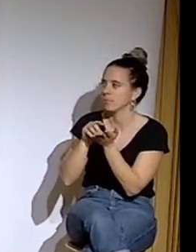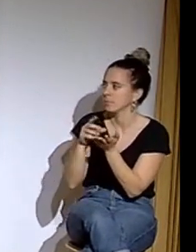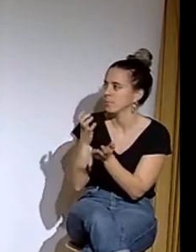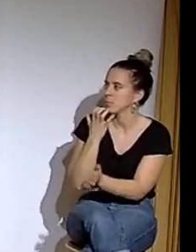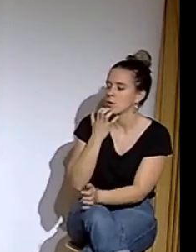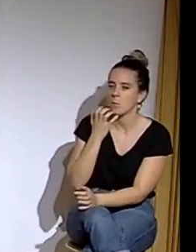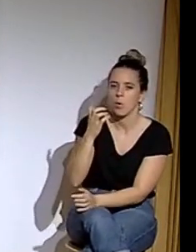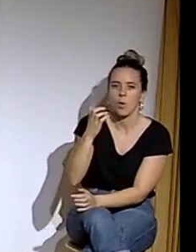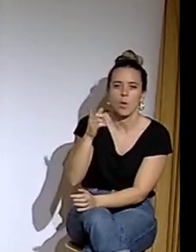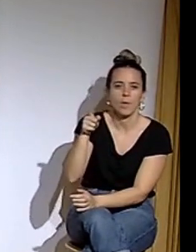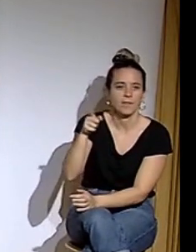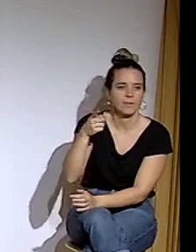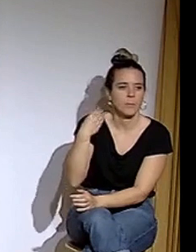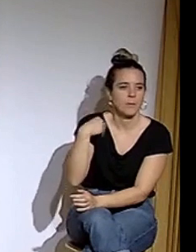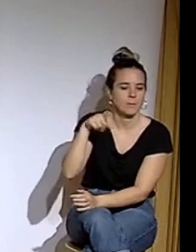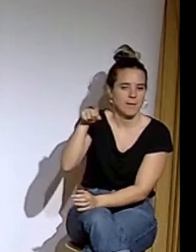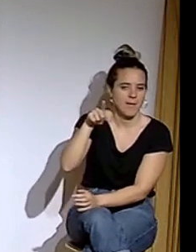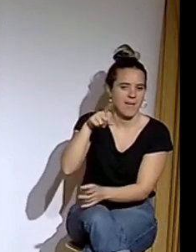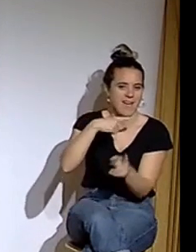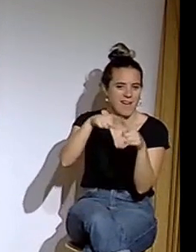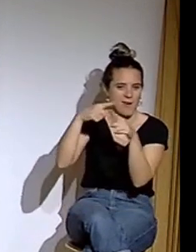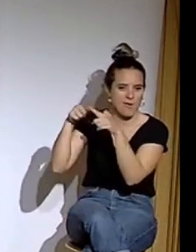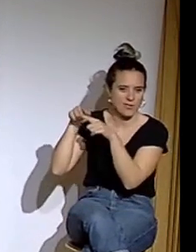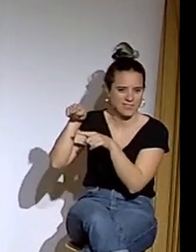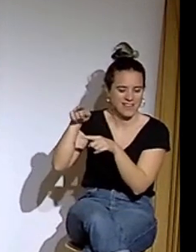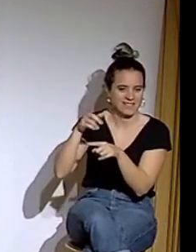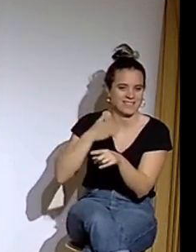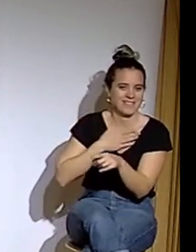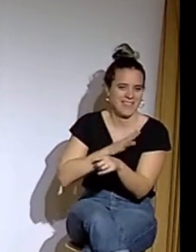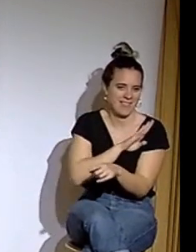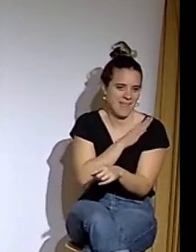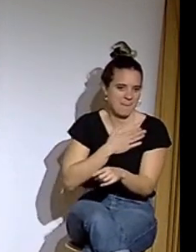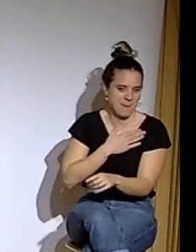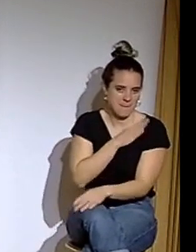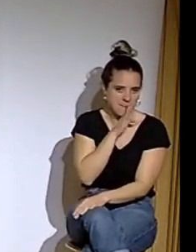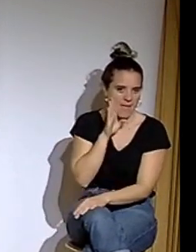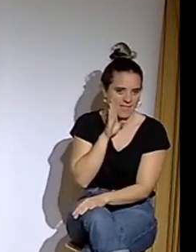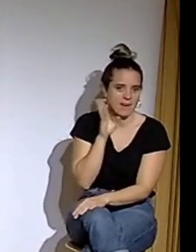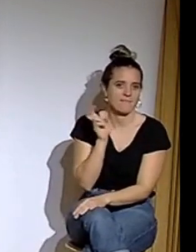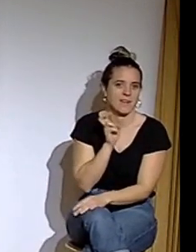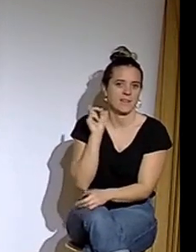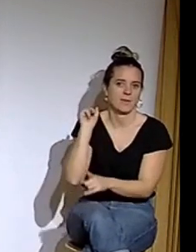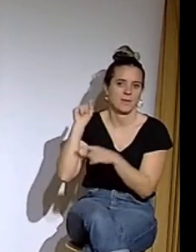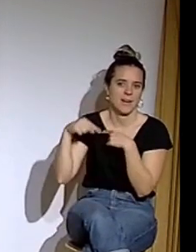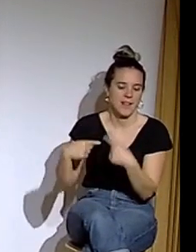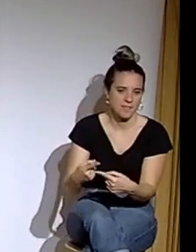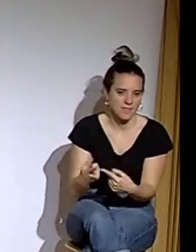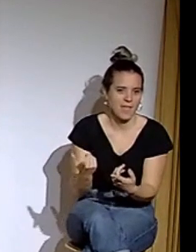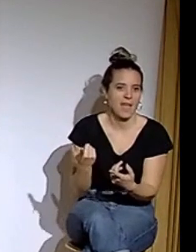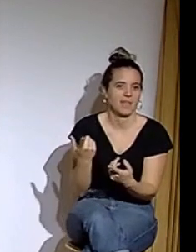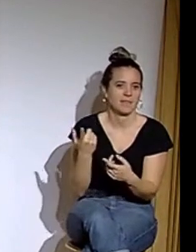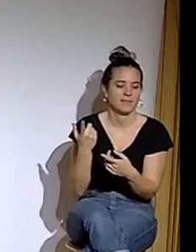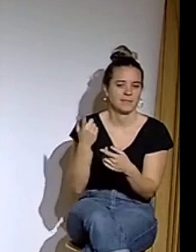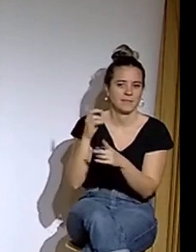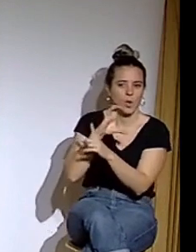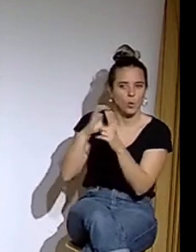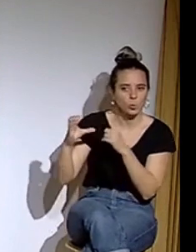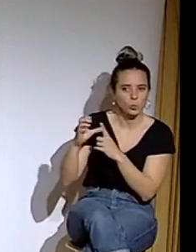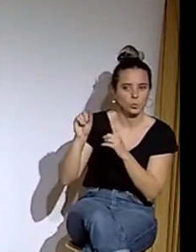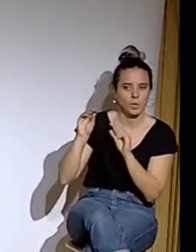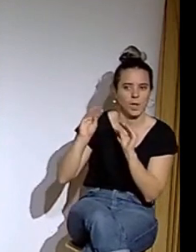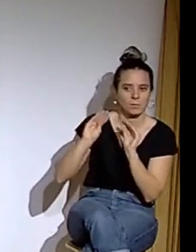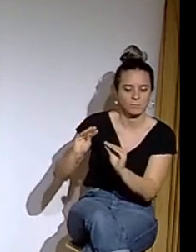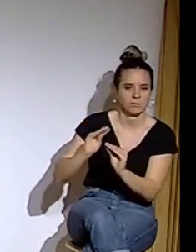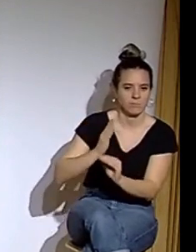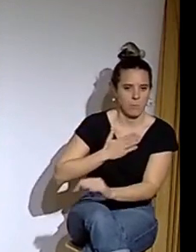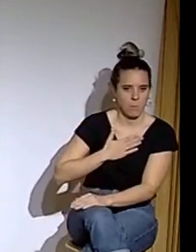que están ahí puestos son de mi madre hechos por ella esto viene ya de una herencia sabes estoy viendo en un folklore y esto viene de una idiosincrasia